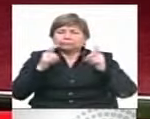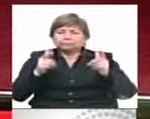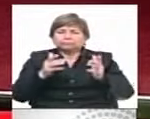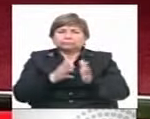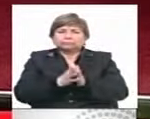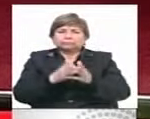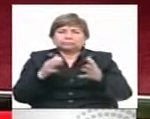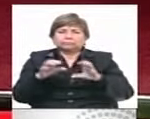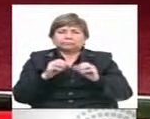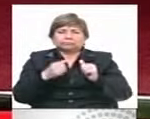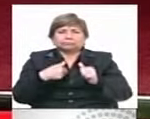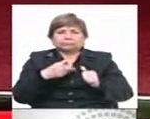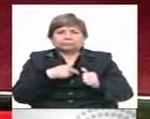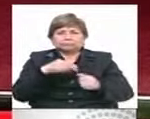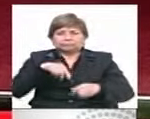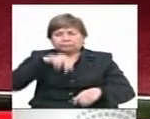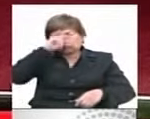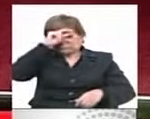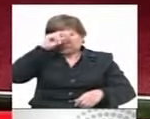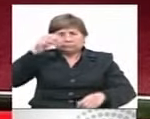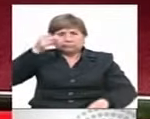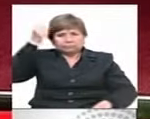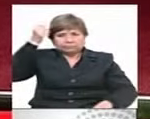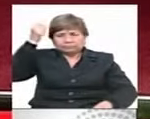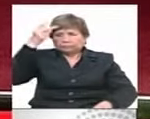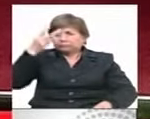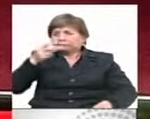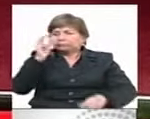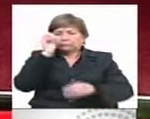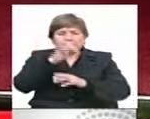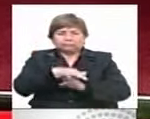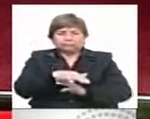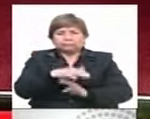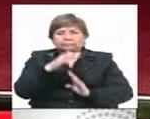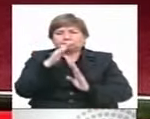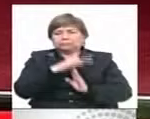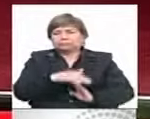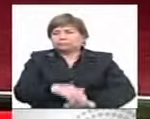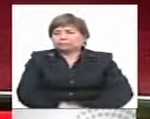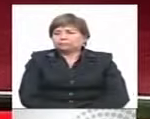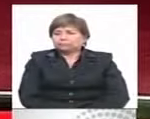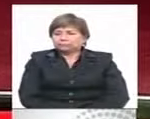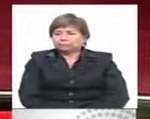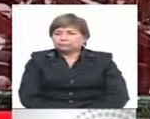tiene nuestra patria. Hasta la victoria siempre, venceremos. Muchas gracias.